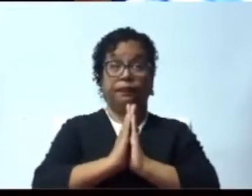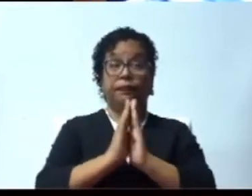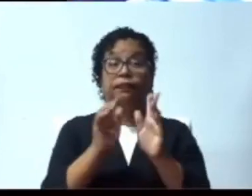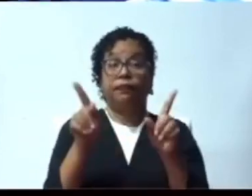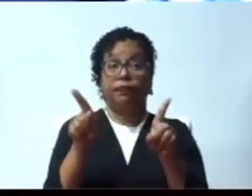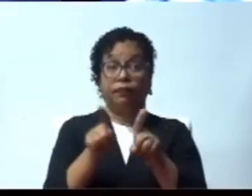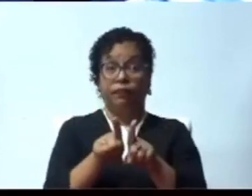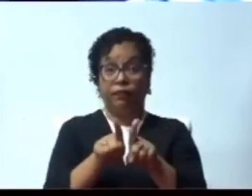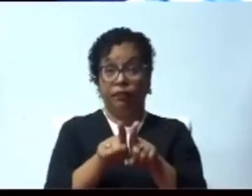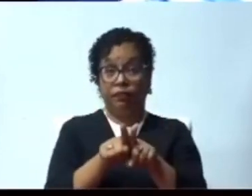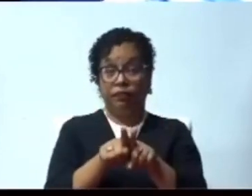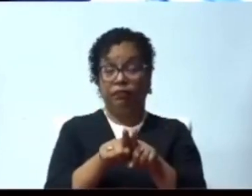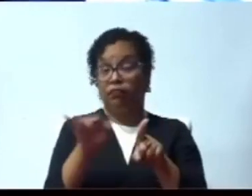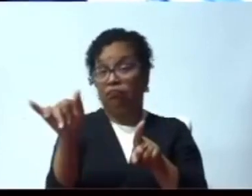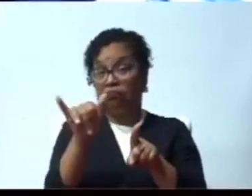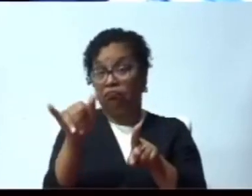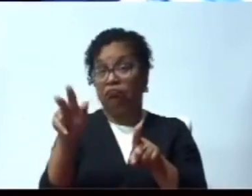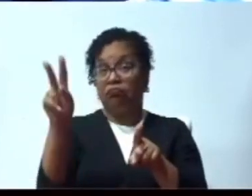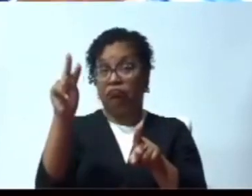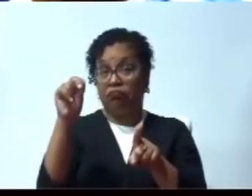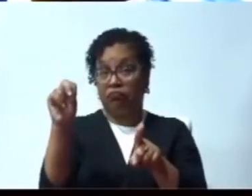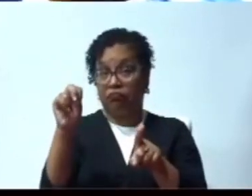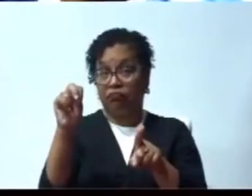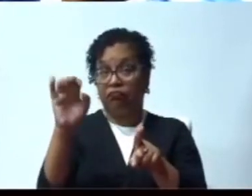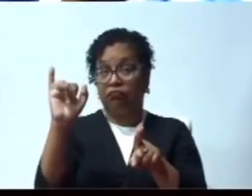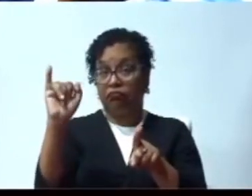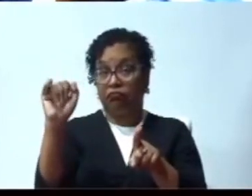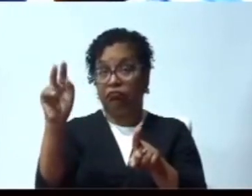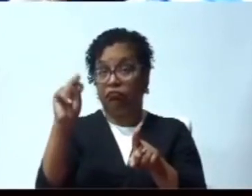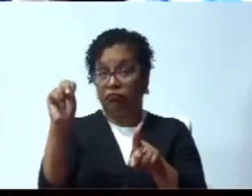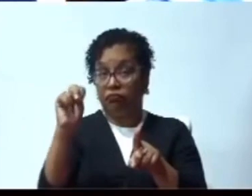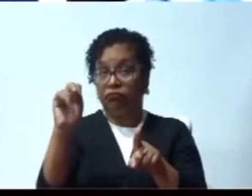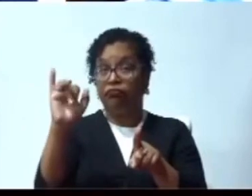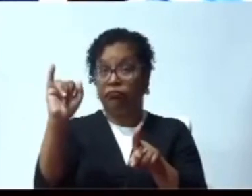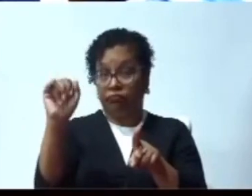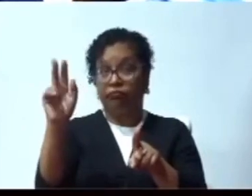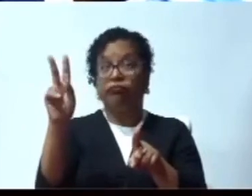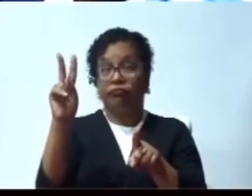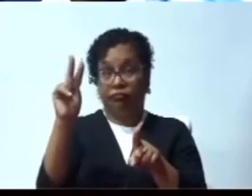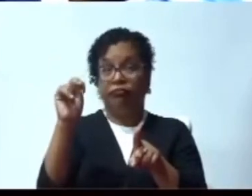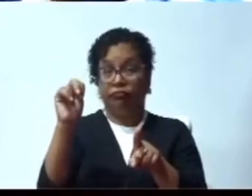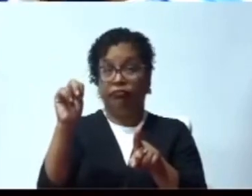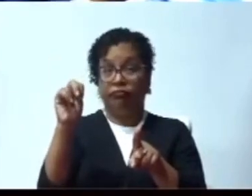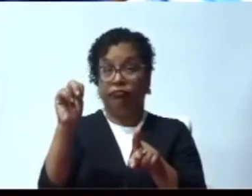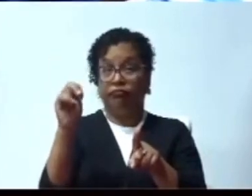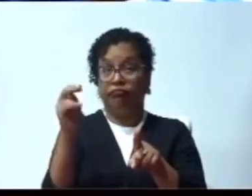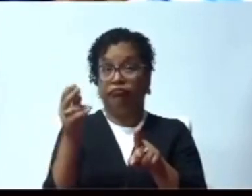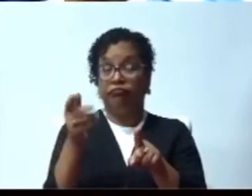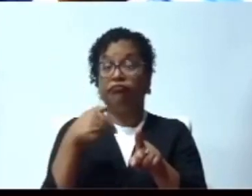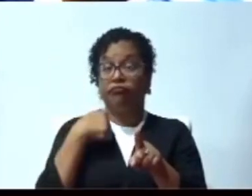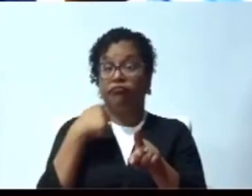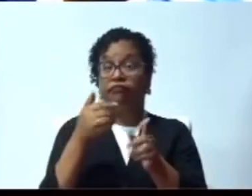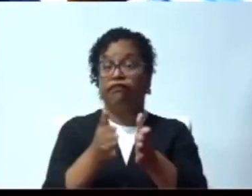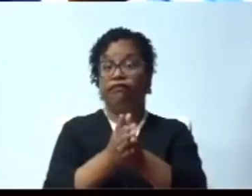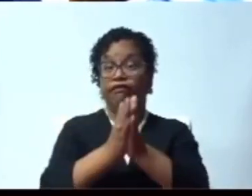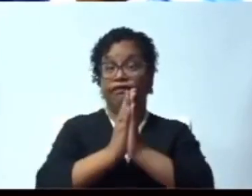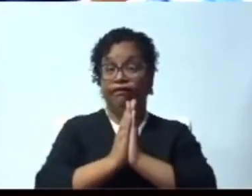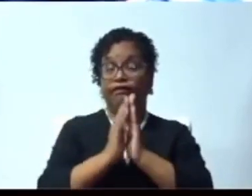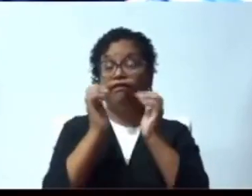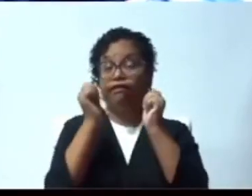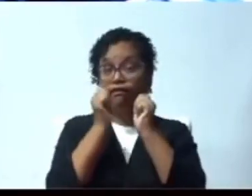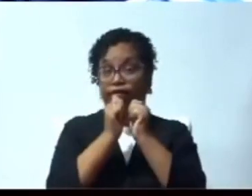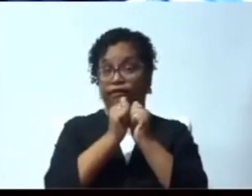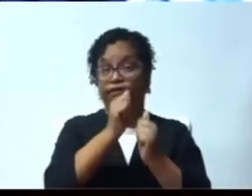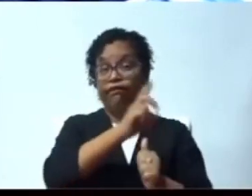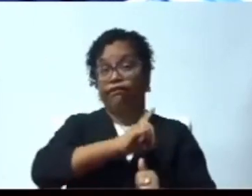junto a la compañera Ñiñín, Rudy Méndez, y junto a los diputados Norberto y además diputados